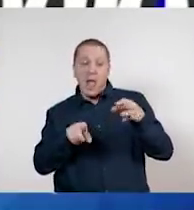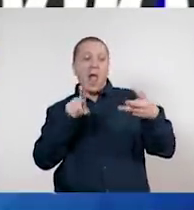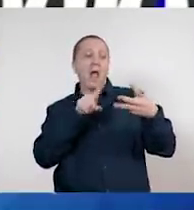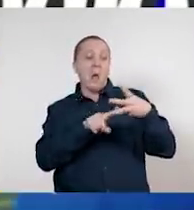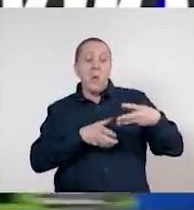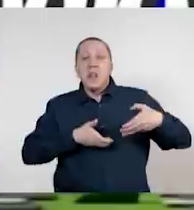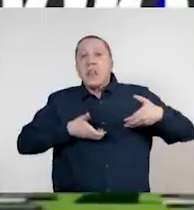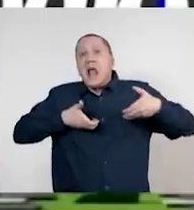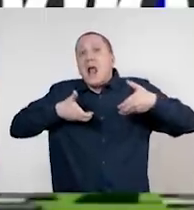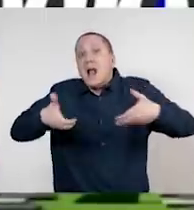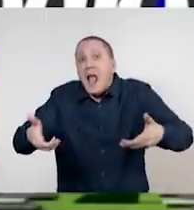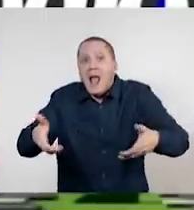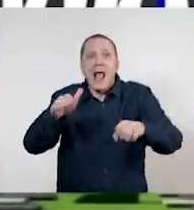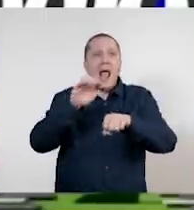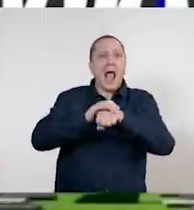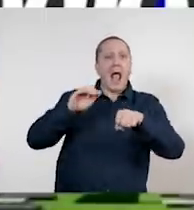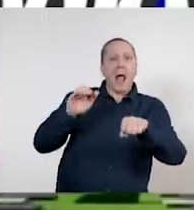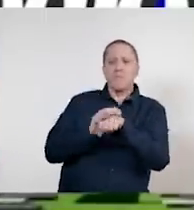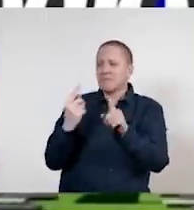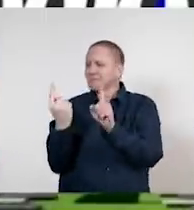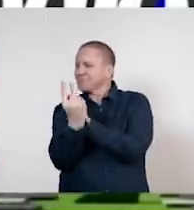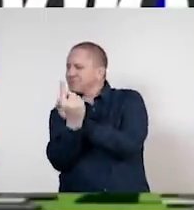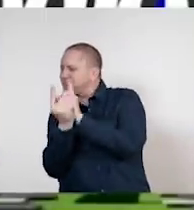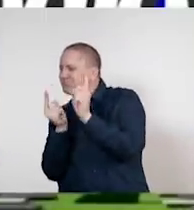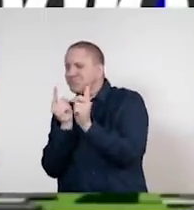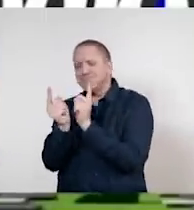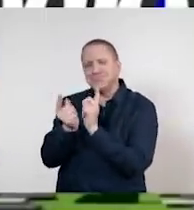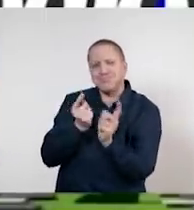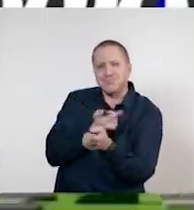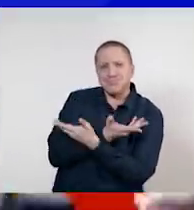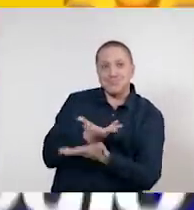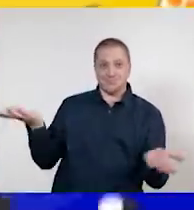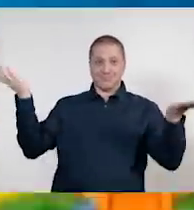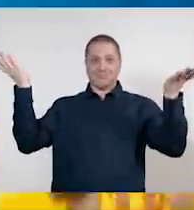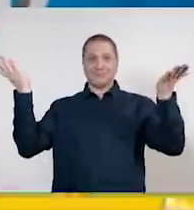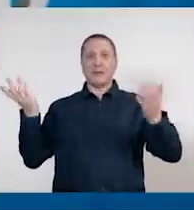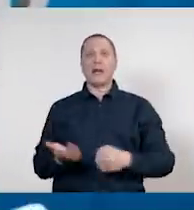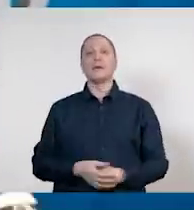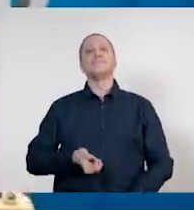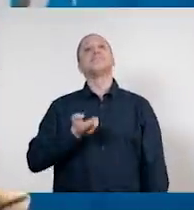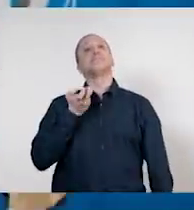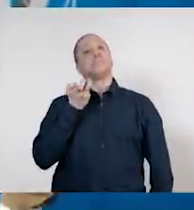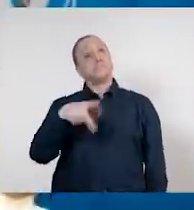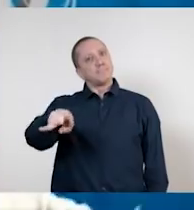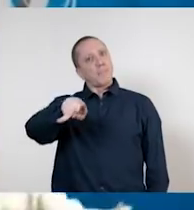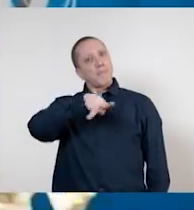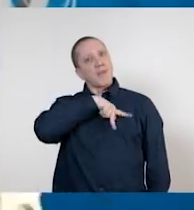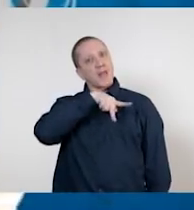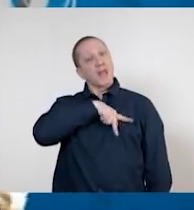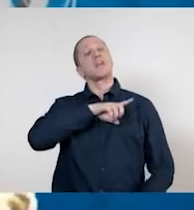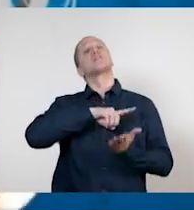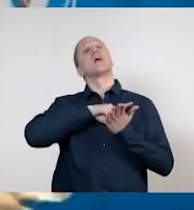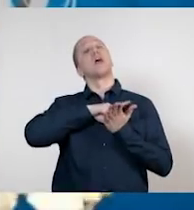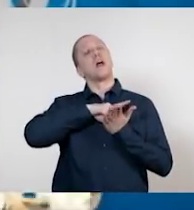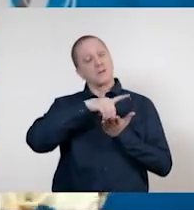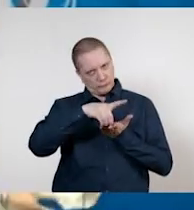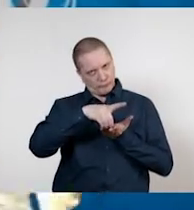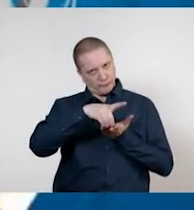trabajo, en la calle, entre amigos. Es mi